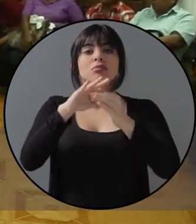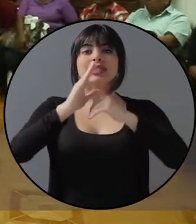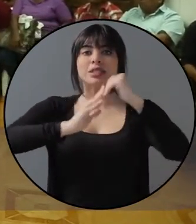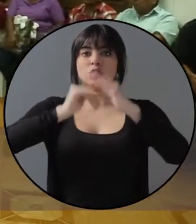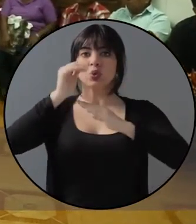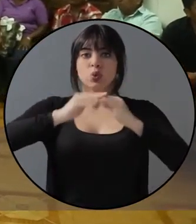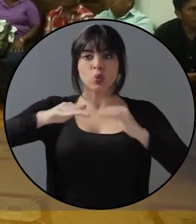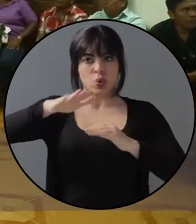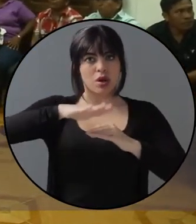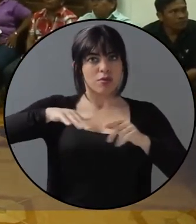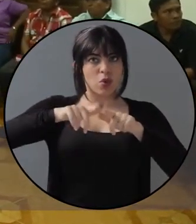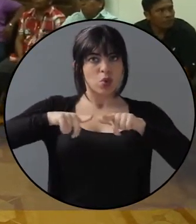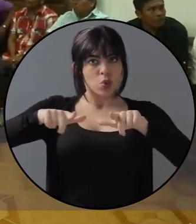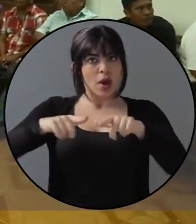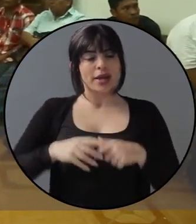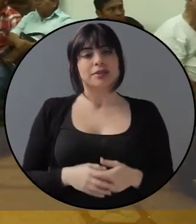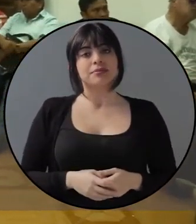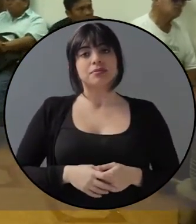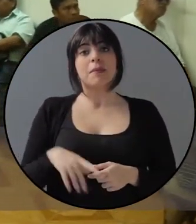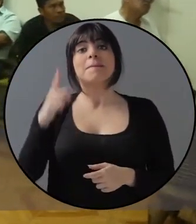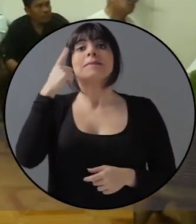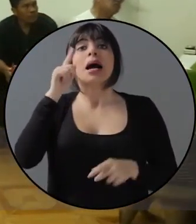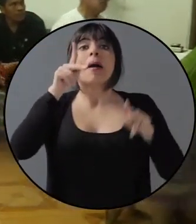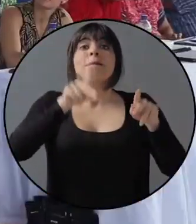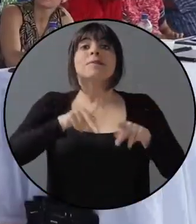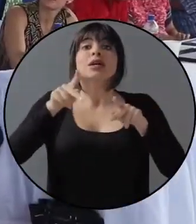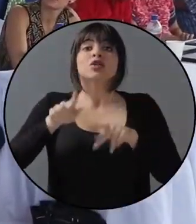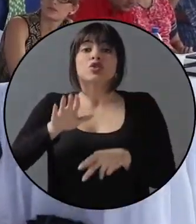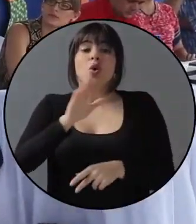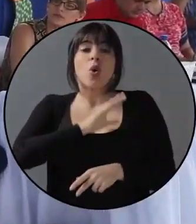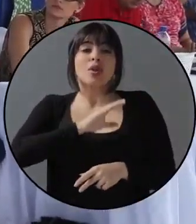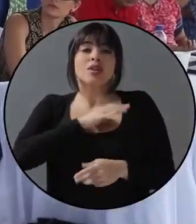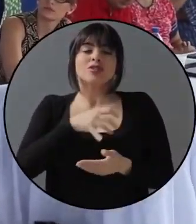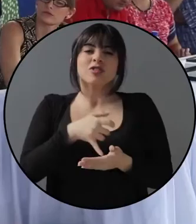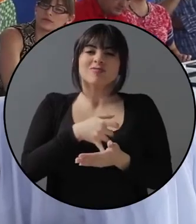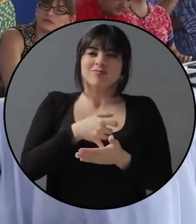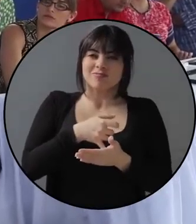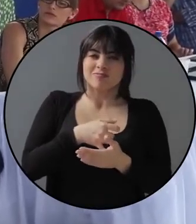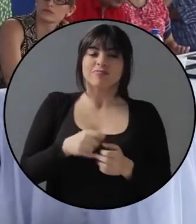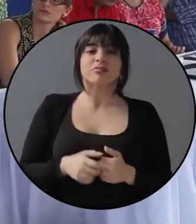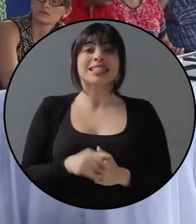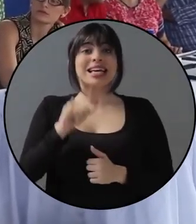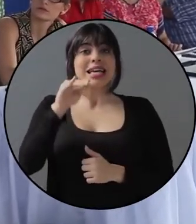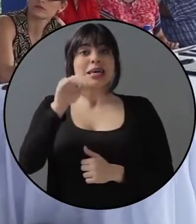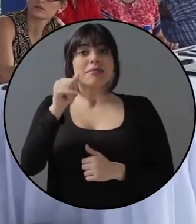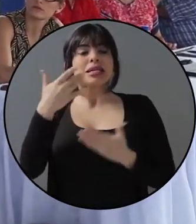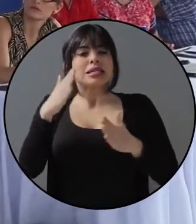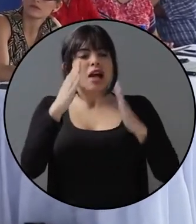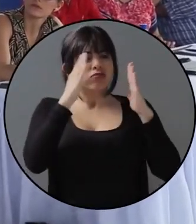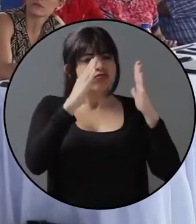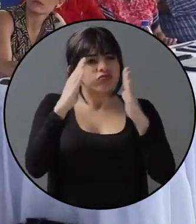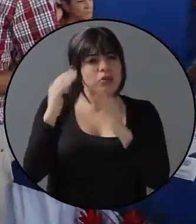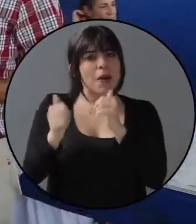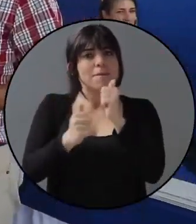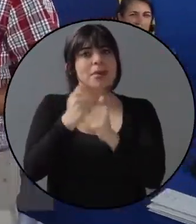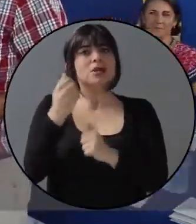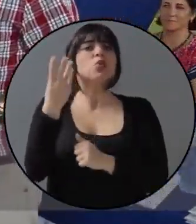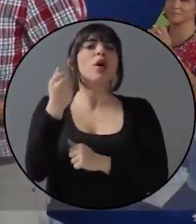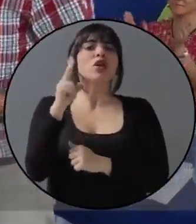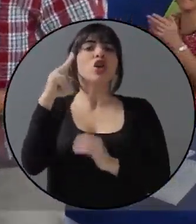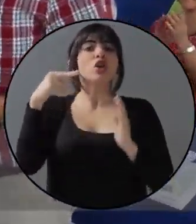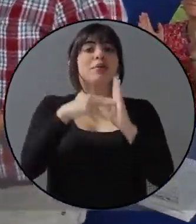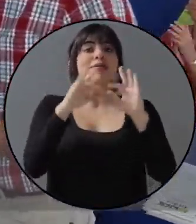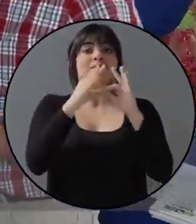13.000 millones de colones en obras de infraestructura en la zona. Y para las personas en condición de vulnerabilidad, el